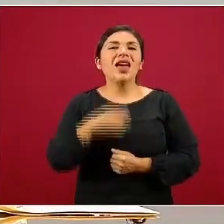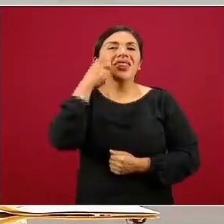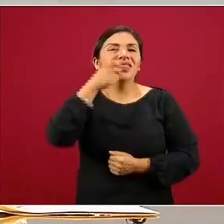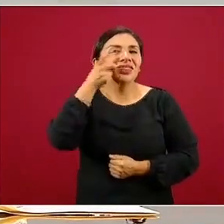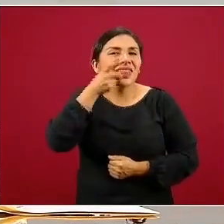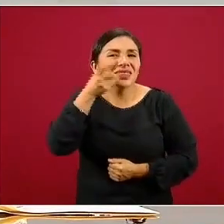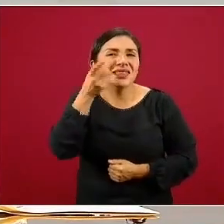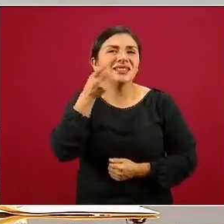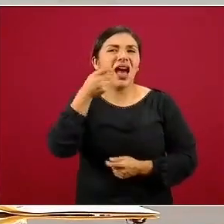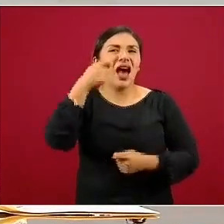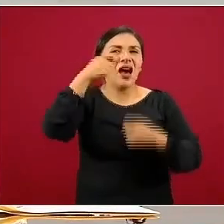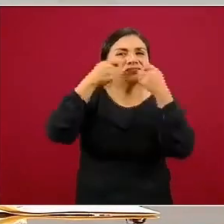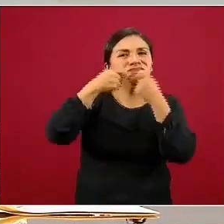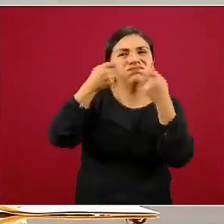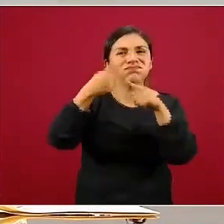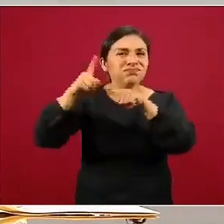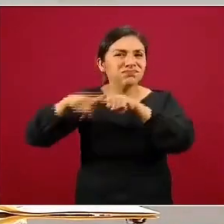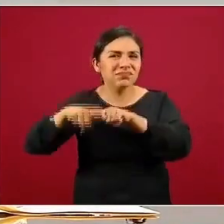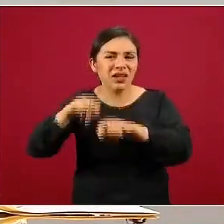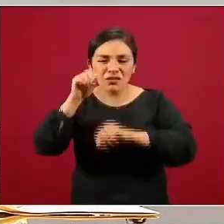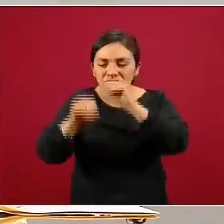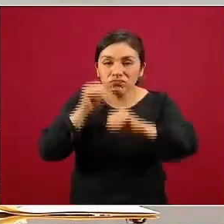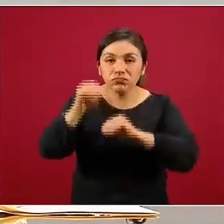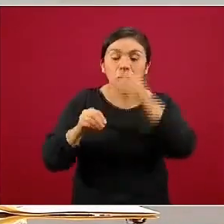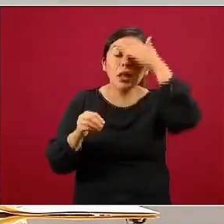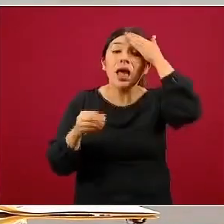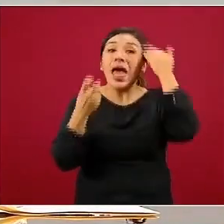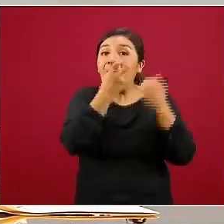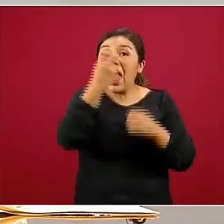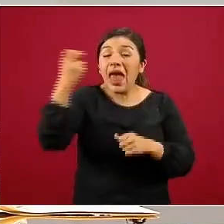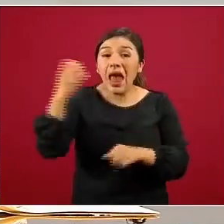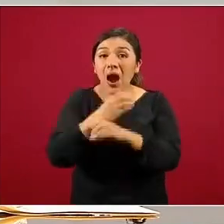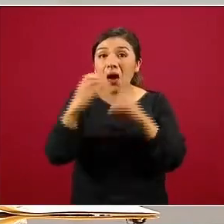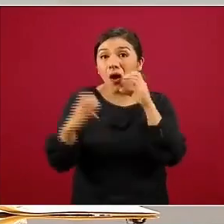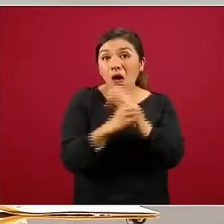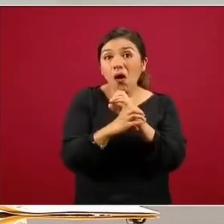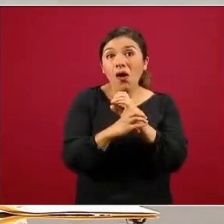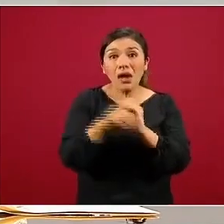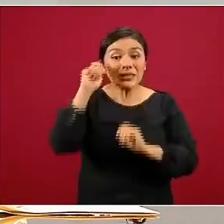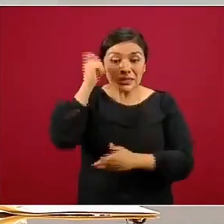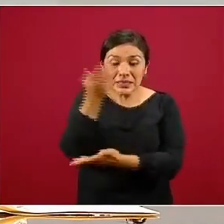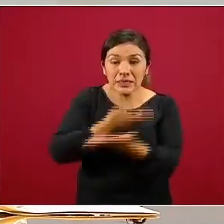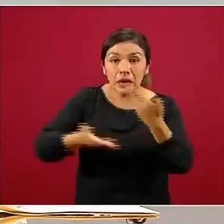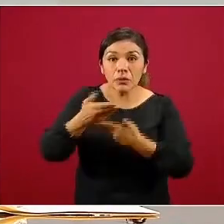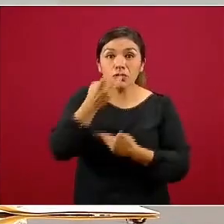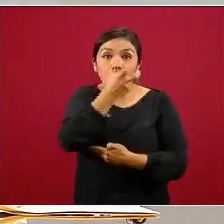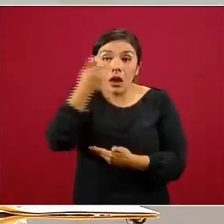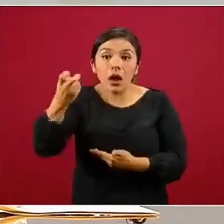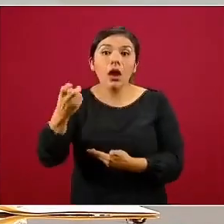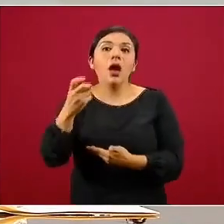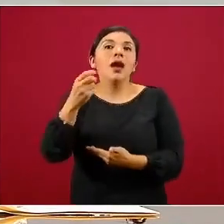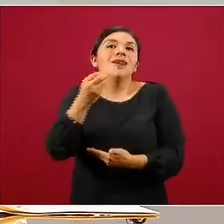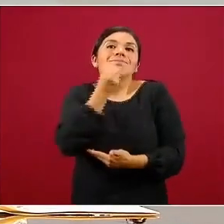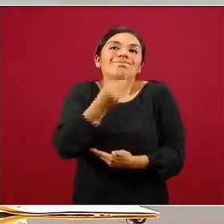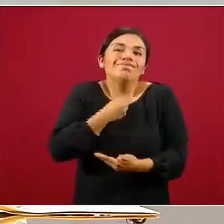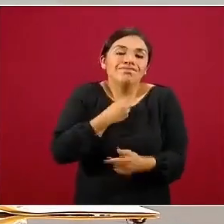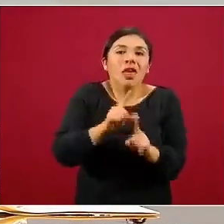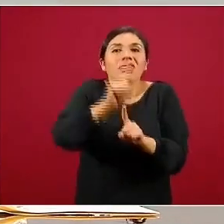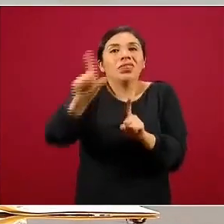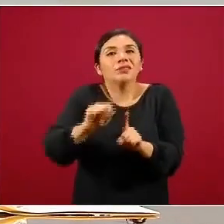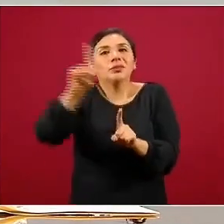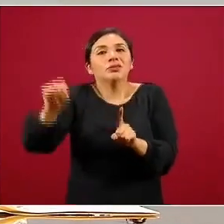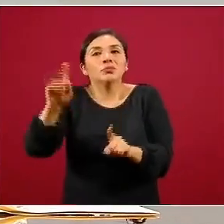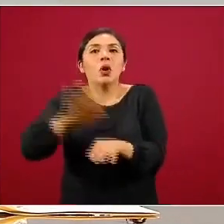dentistas, pues la consulta dental, todas esas servicios que pues se tuvieron que